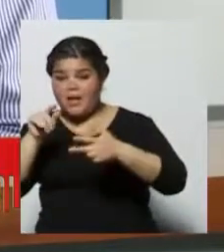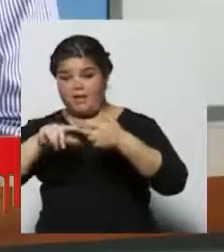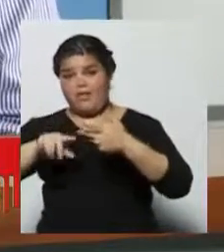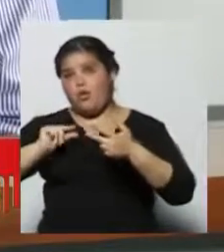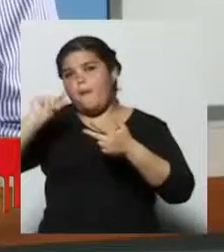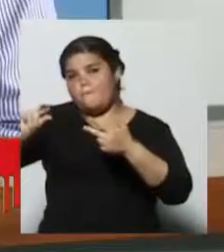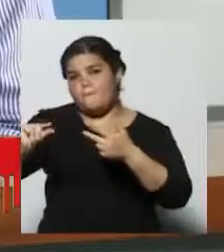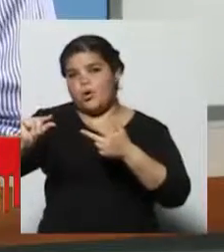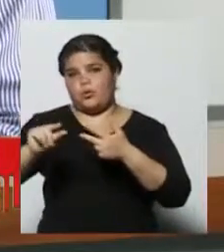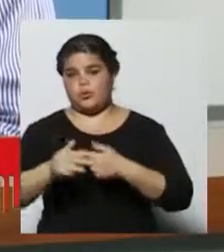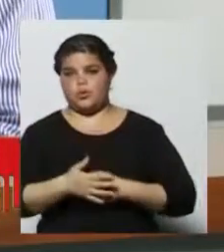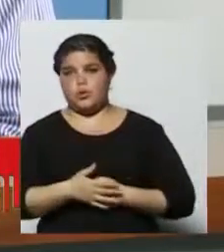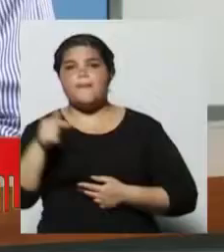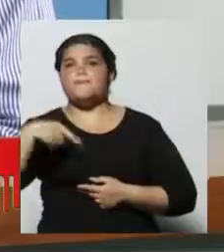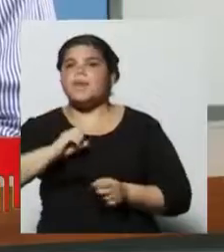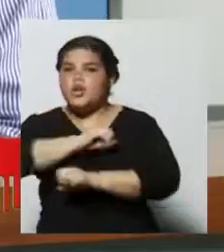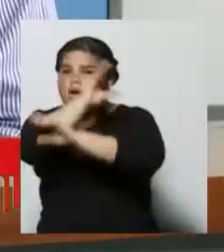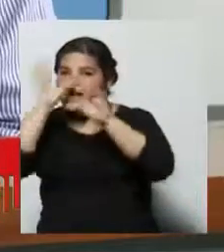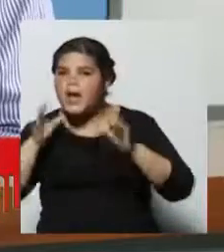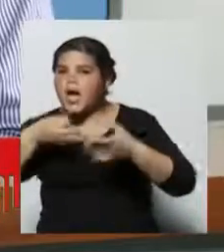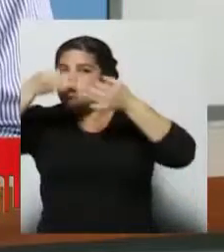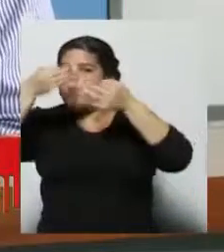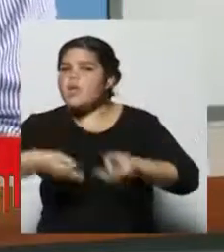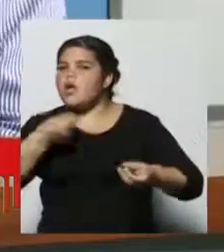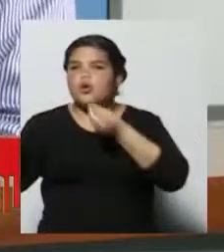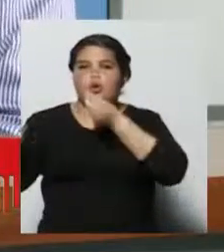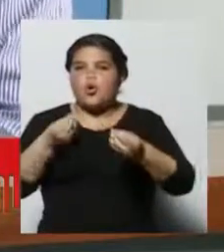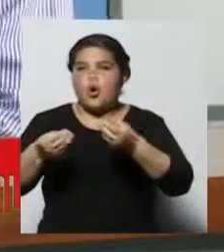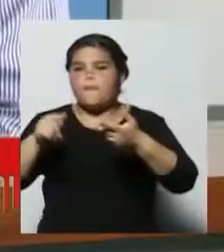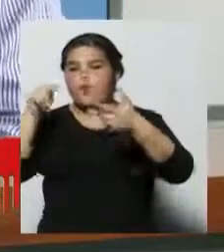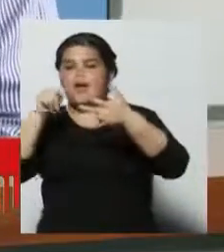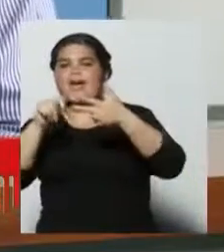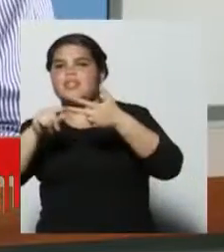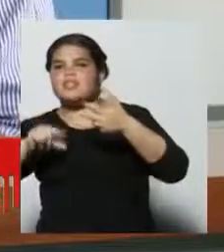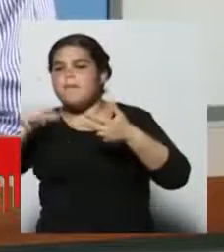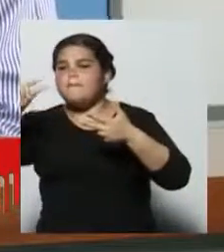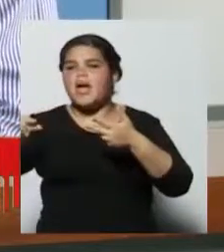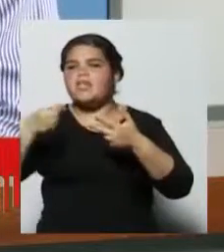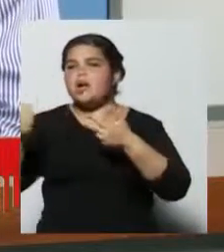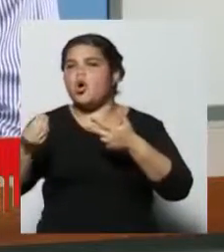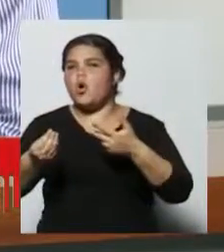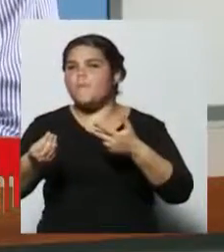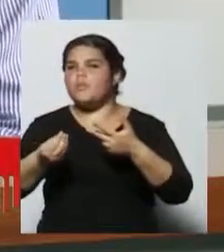sociedad. Pero ahí igual no queda claro, digamos, cómo sería esa tarifa social, cómo llegaría